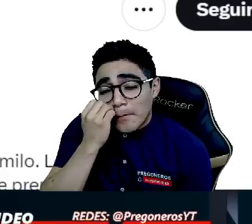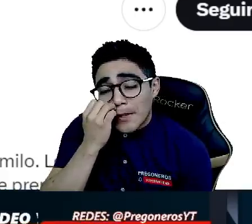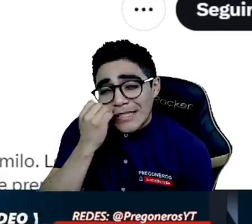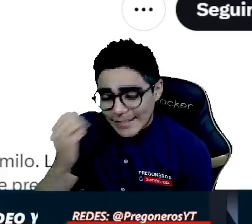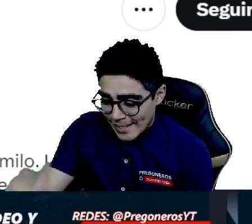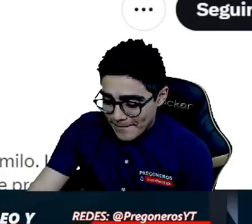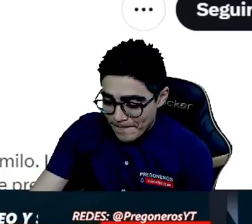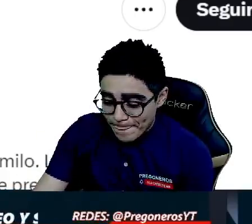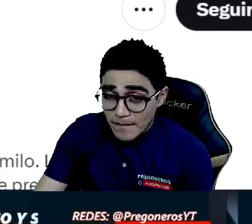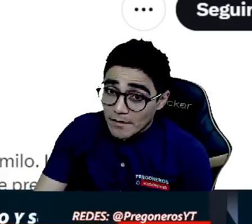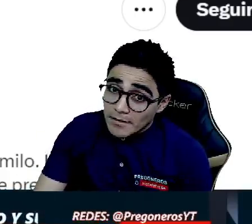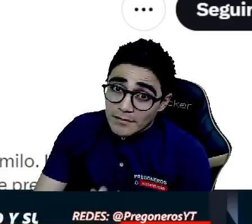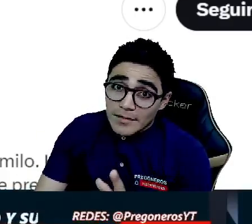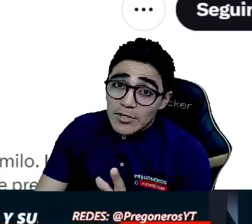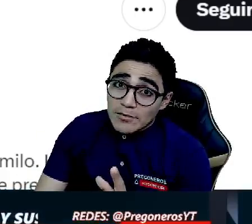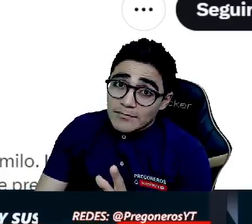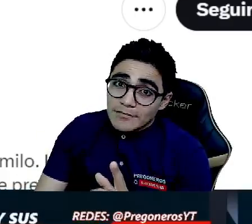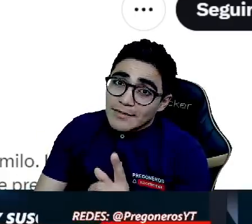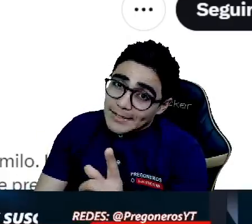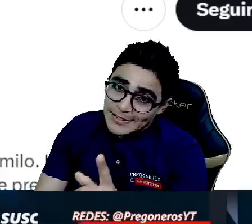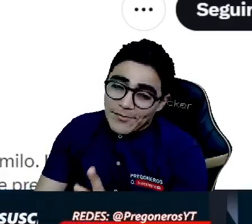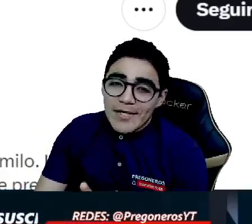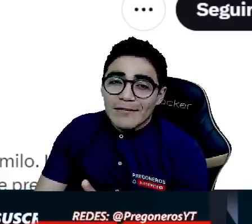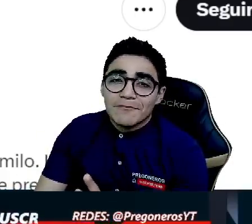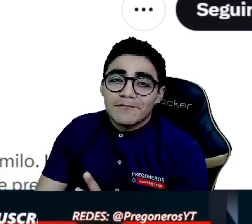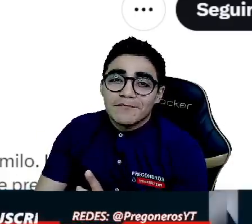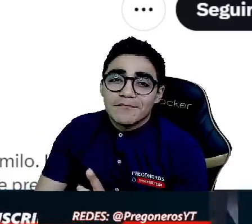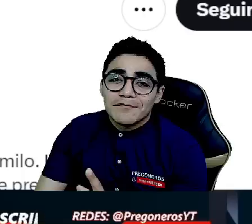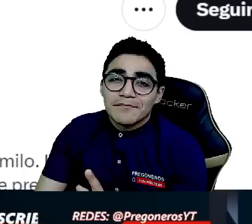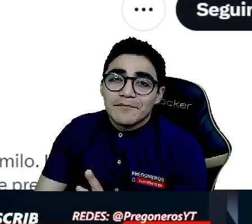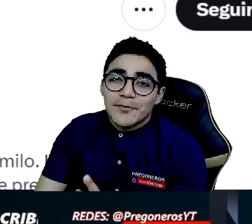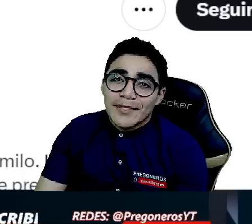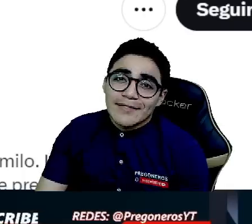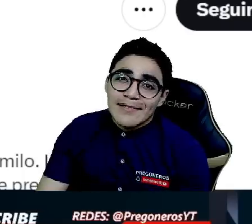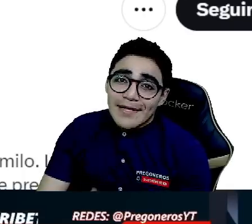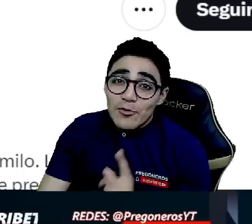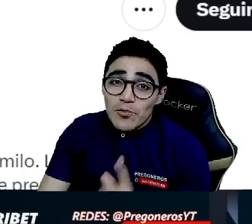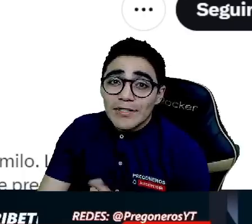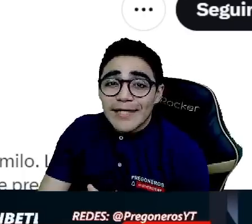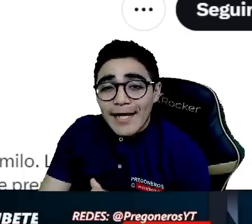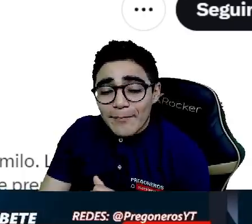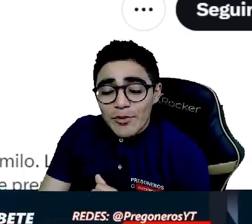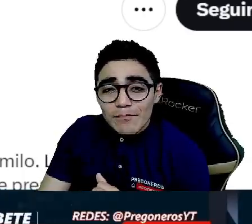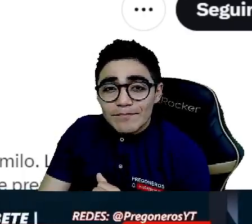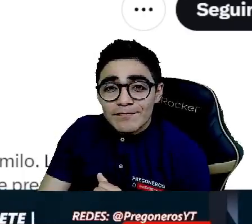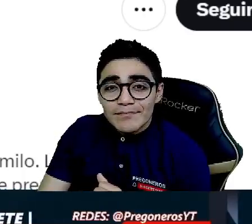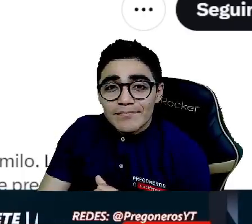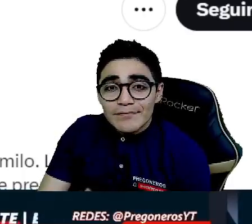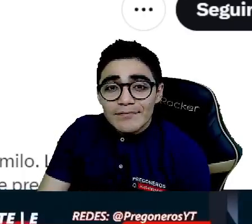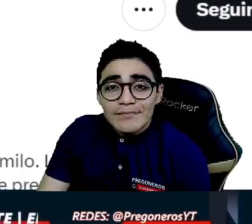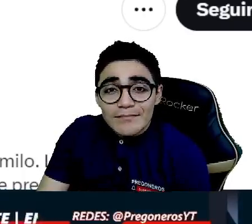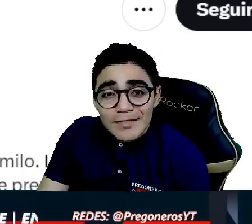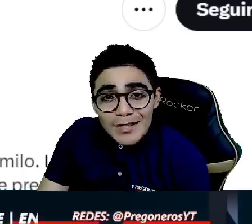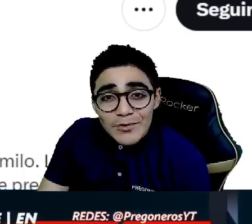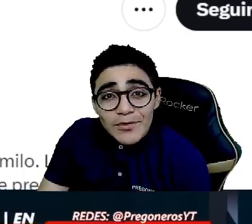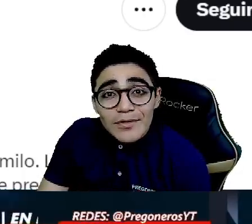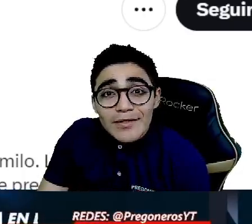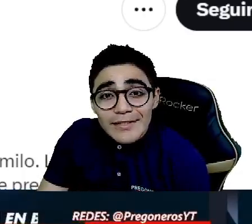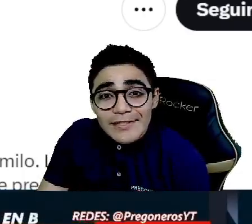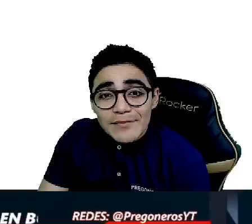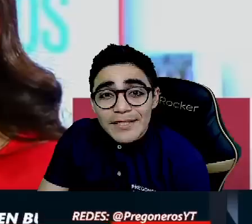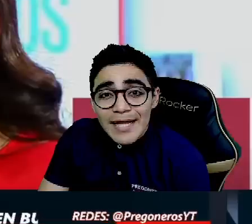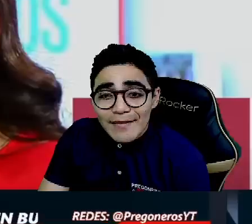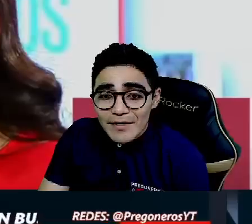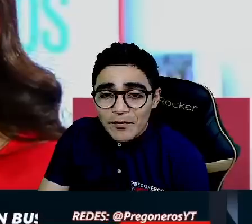porque será digo recibía porque desde que hubo este cambio ya no